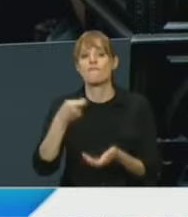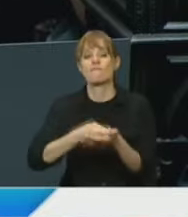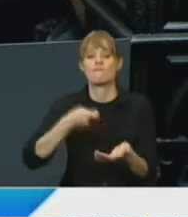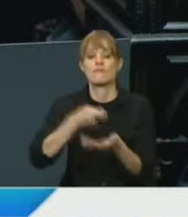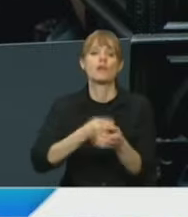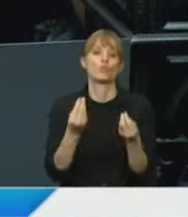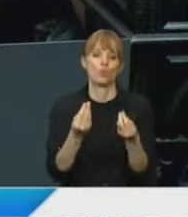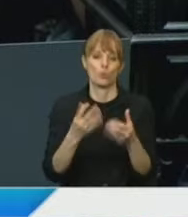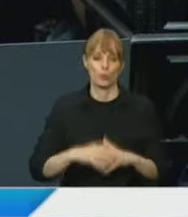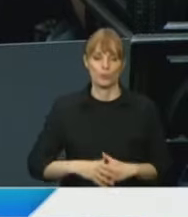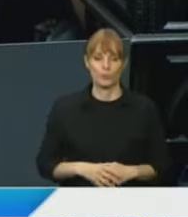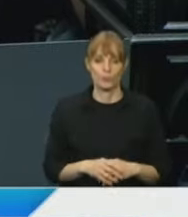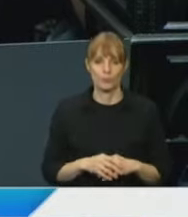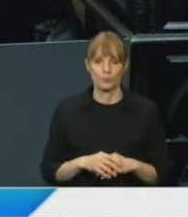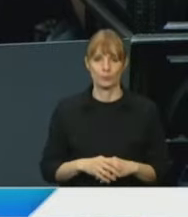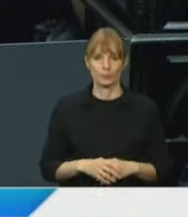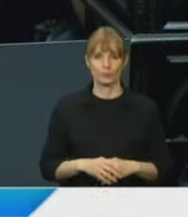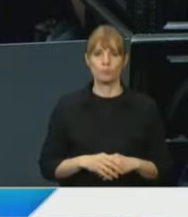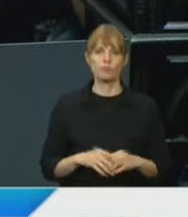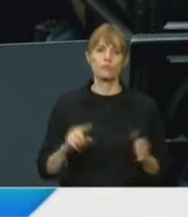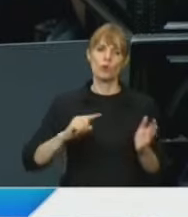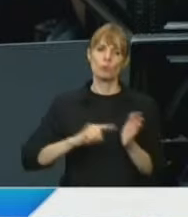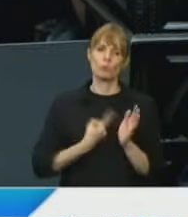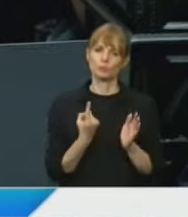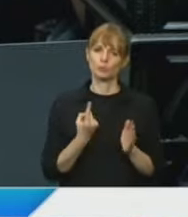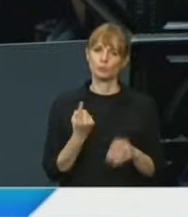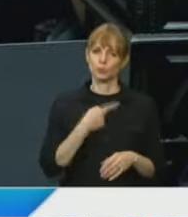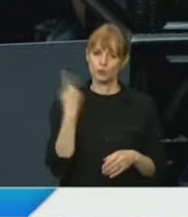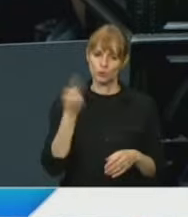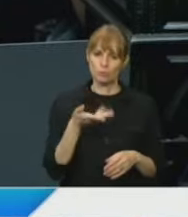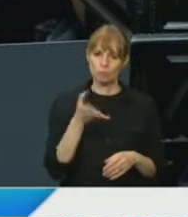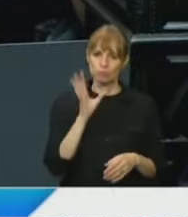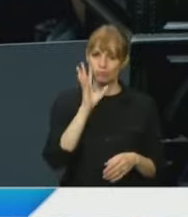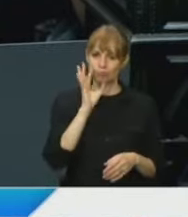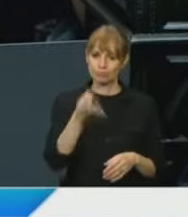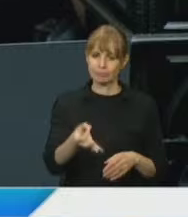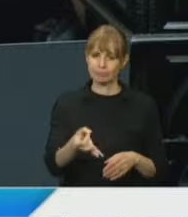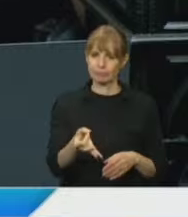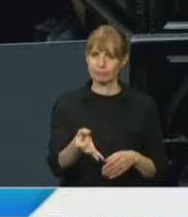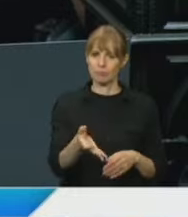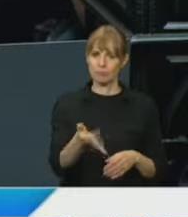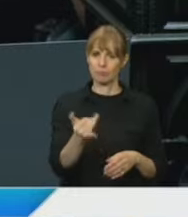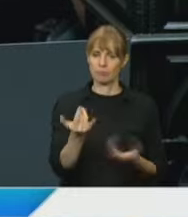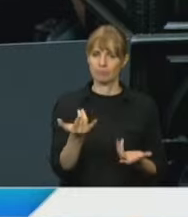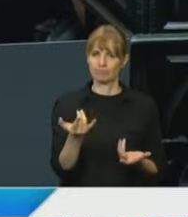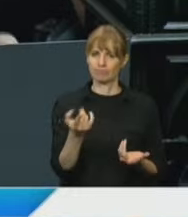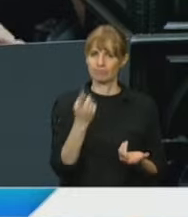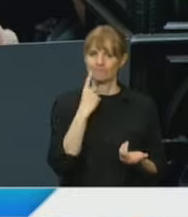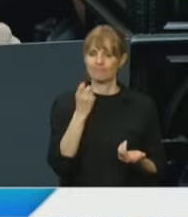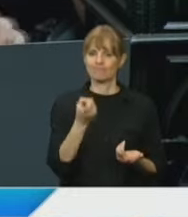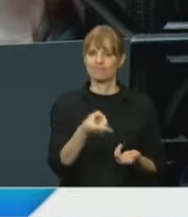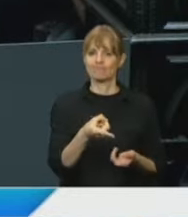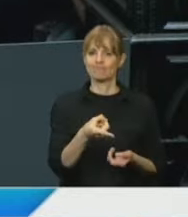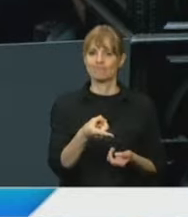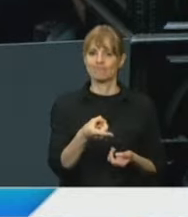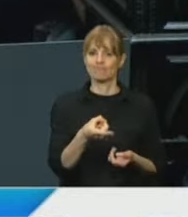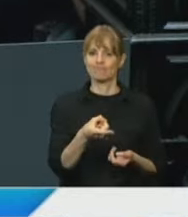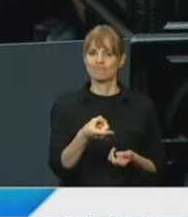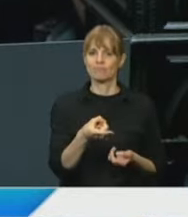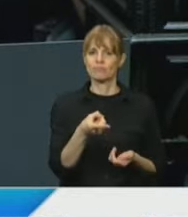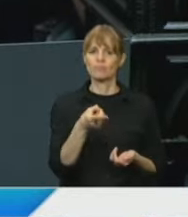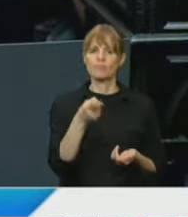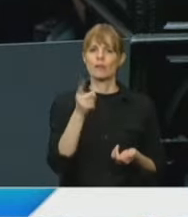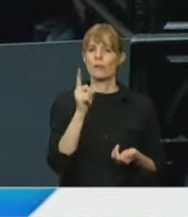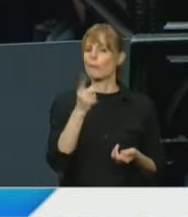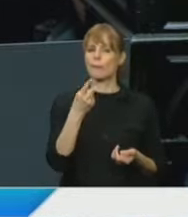Lorenzo Sigo. Pero no debería seguir subiendo el dólar, si vos. No debería seguir. Sí, Carlito, ¿qué decías? Lo que quería decir es que el dólar es un precio más de la